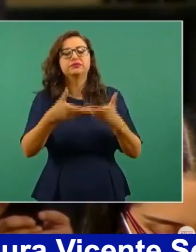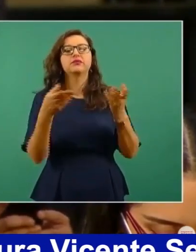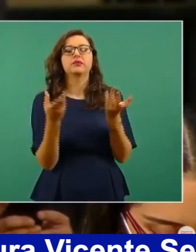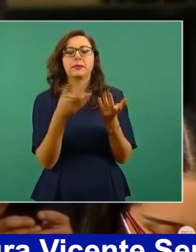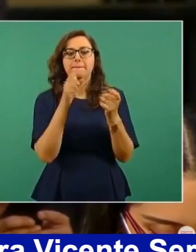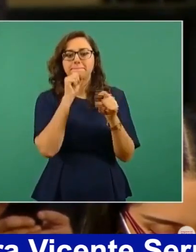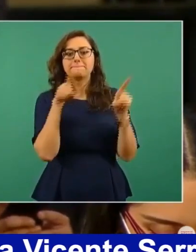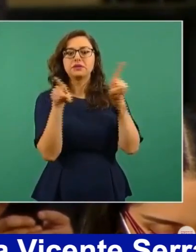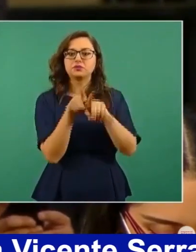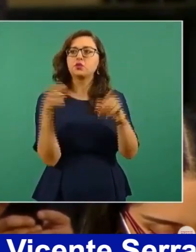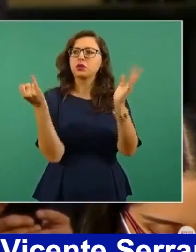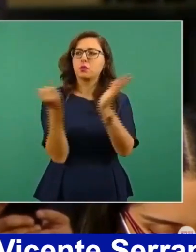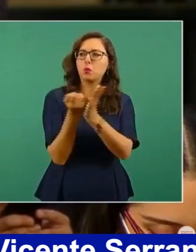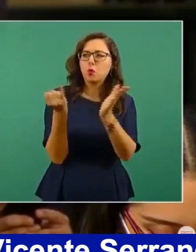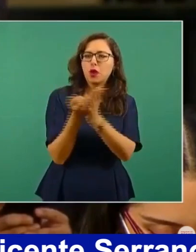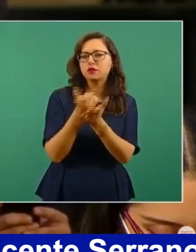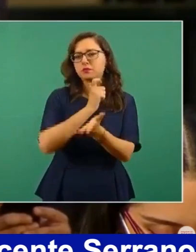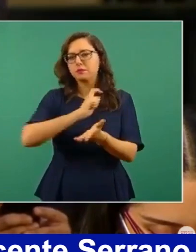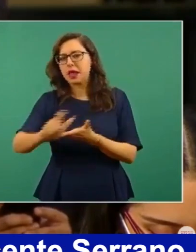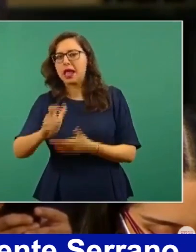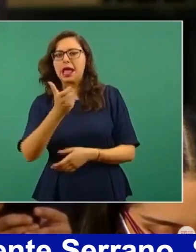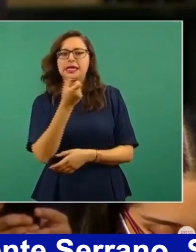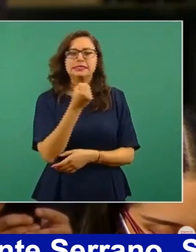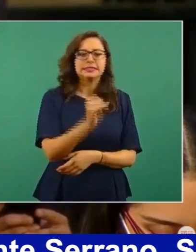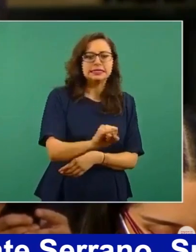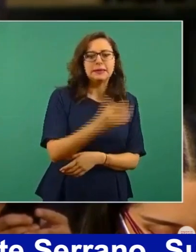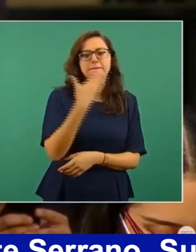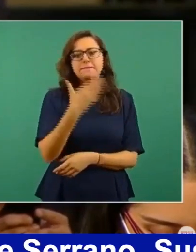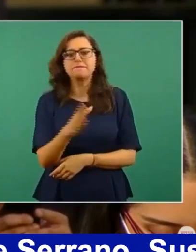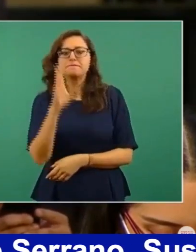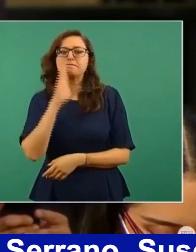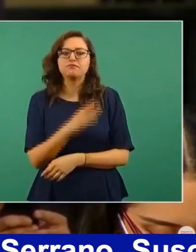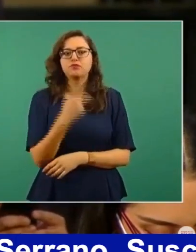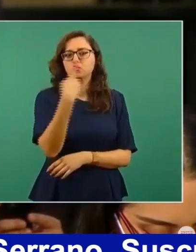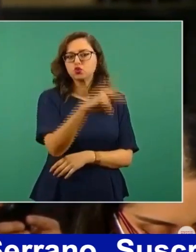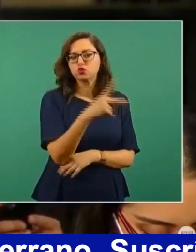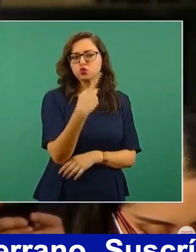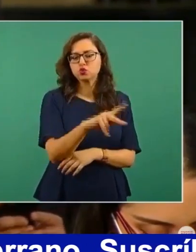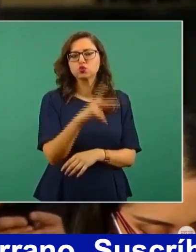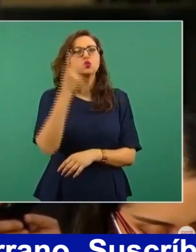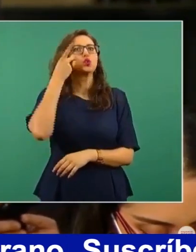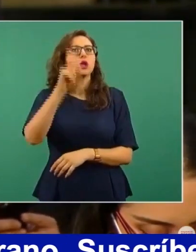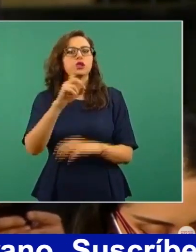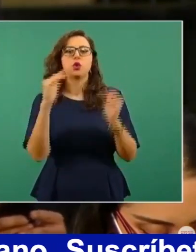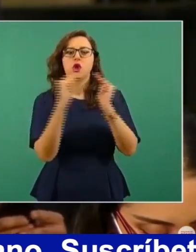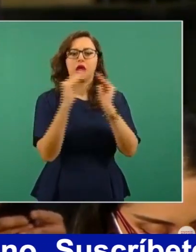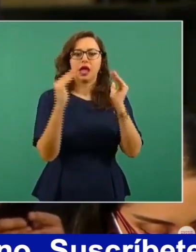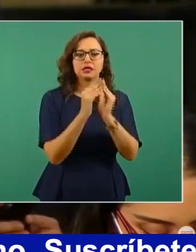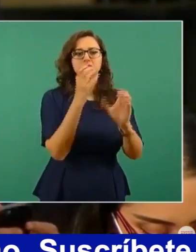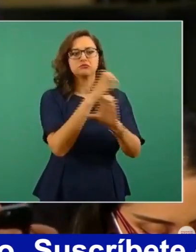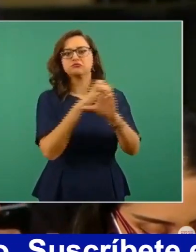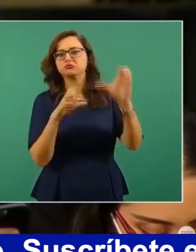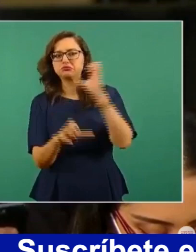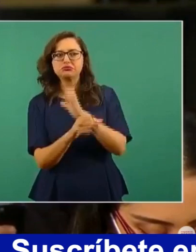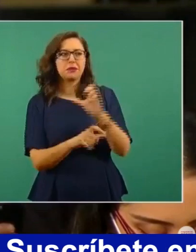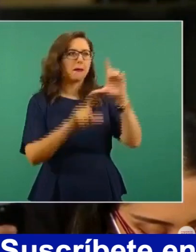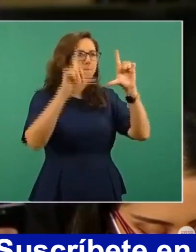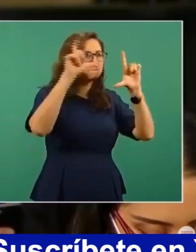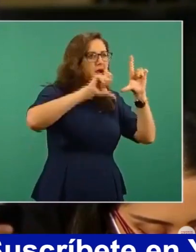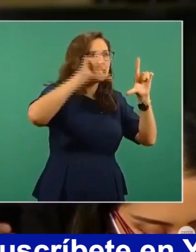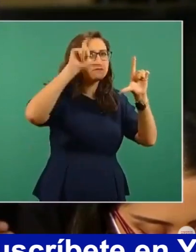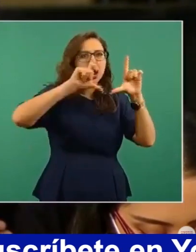situación fiscal, se les tomaron fotografías a sus propiedades, inclusive hubo